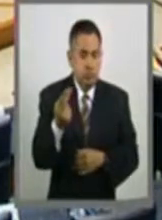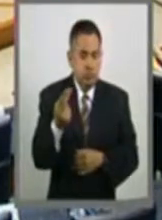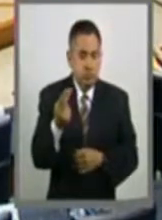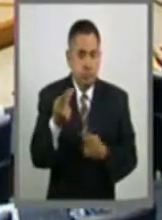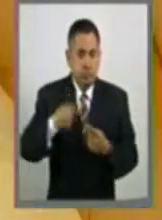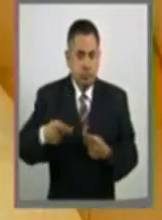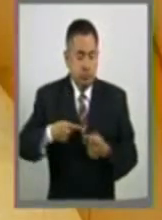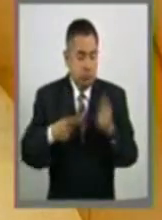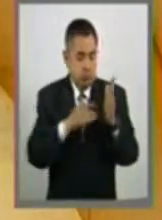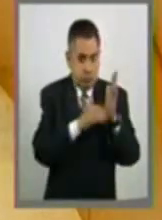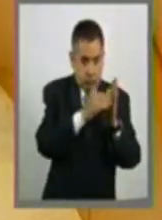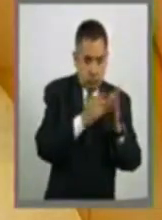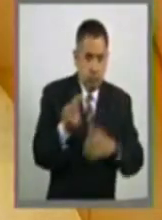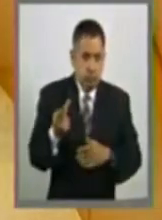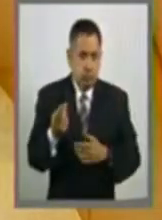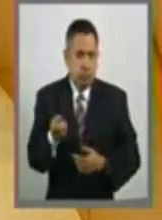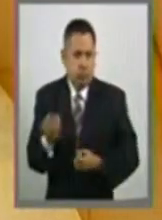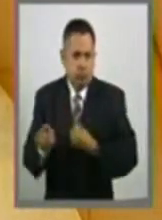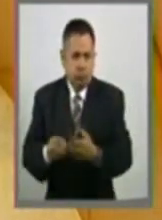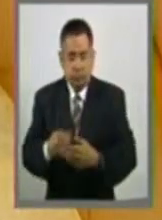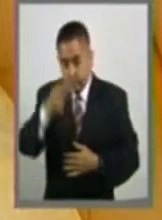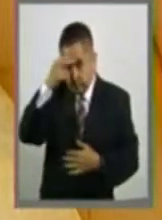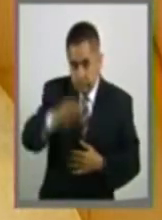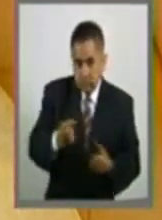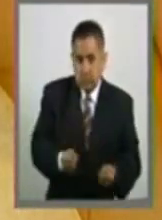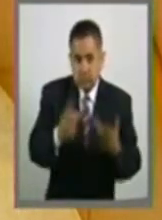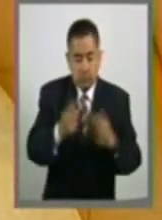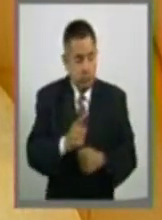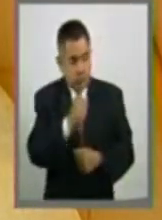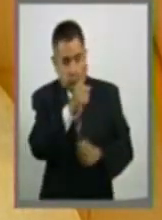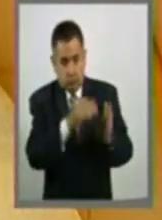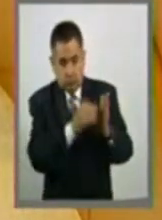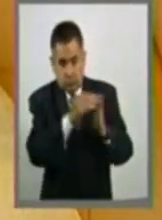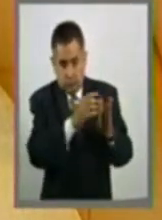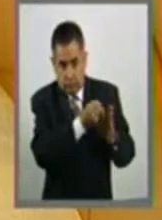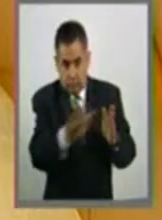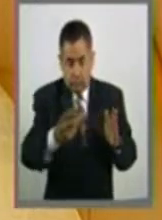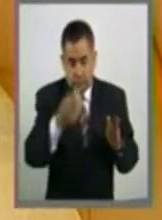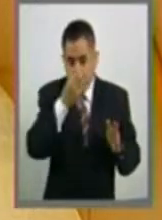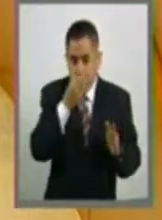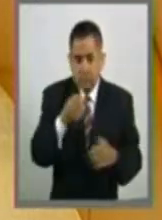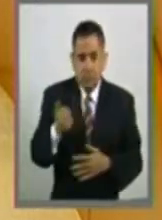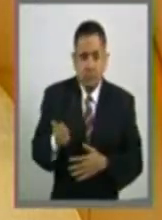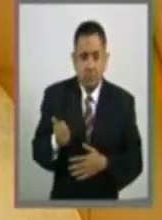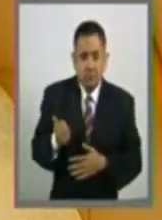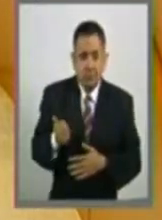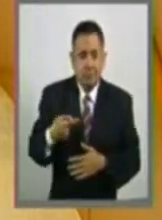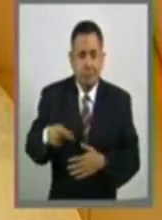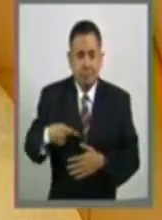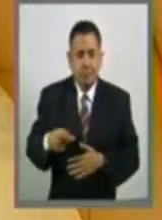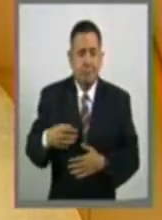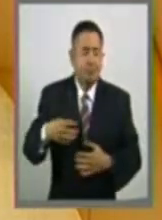de habitantes, mientras que en México, las tasas apenas llegan a 6 por millón.